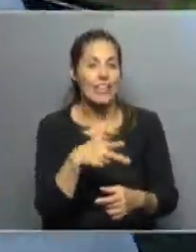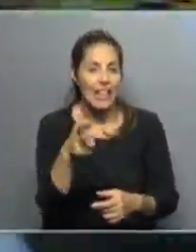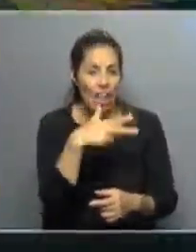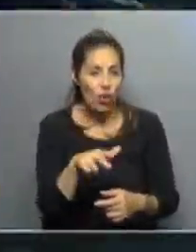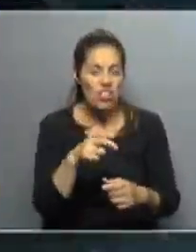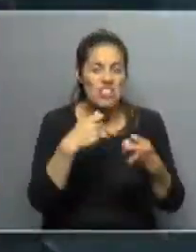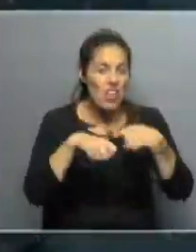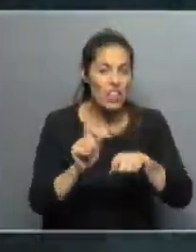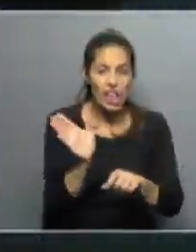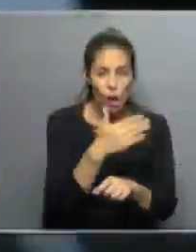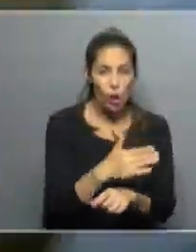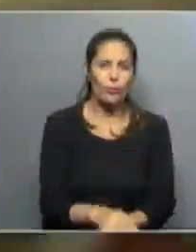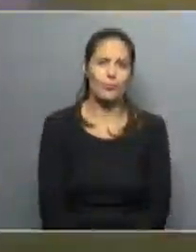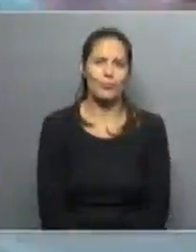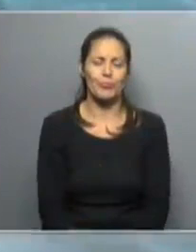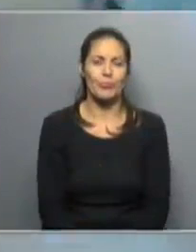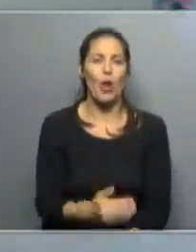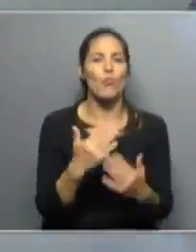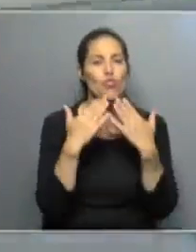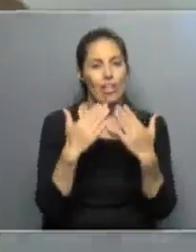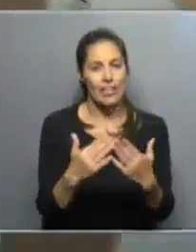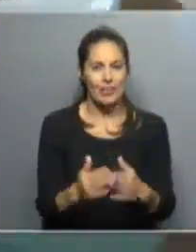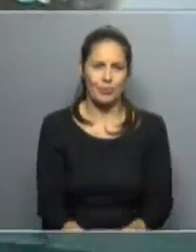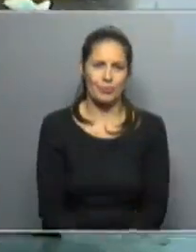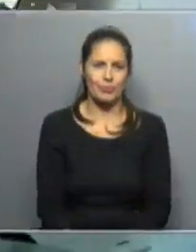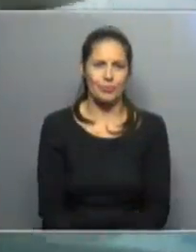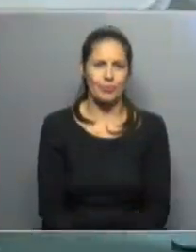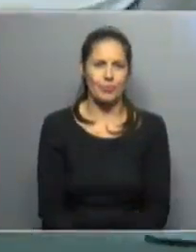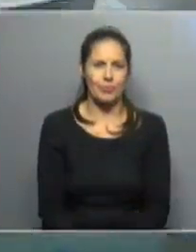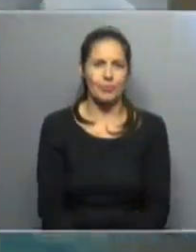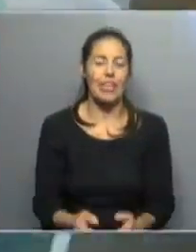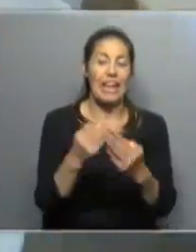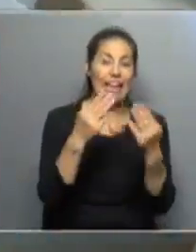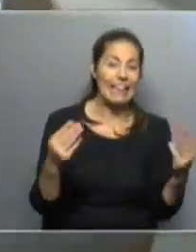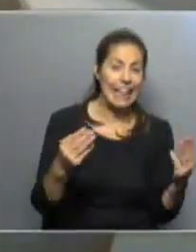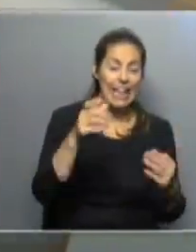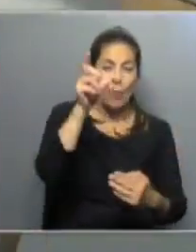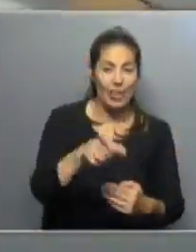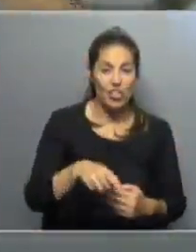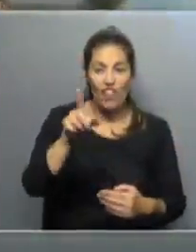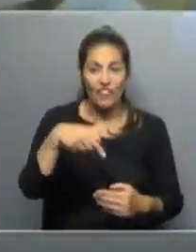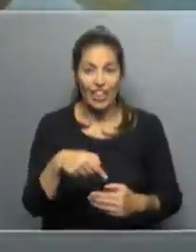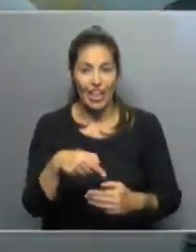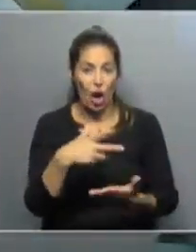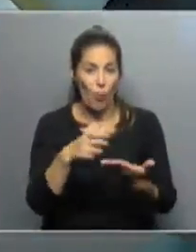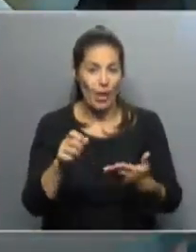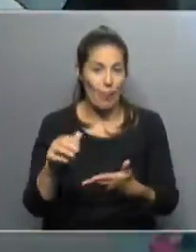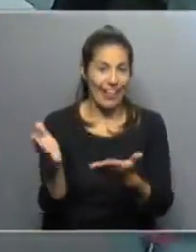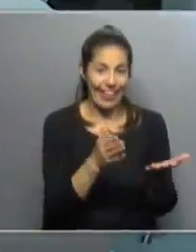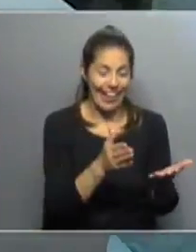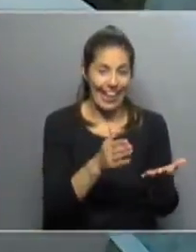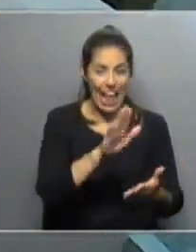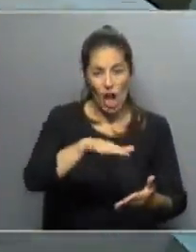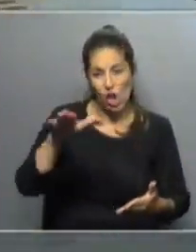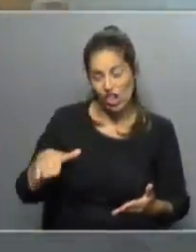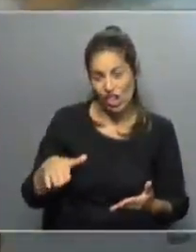poquito de todo. Ahí está, muy bien. Muchas gracias. Generalmente la gente viene para regalar a los niños en Reyes, ¿verdad?